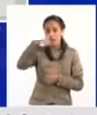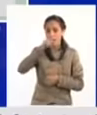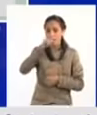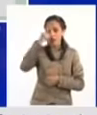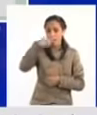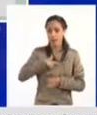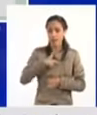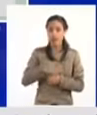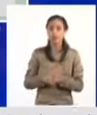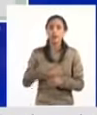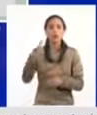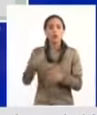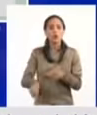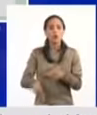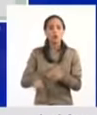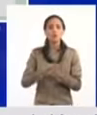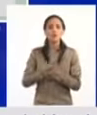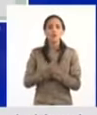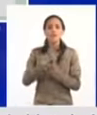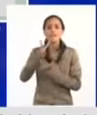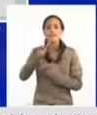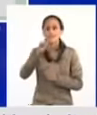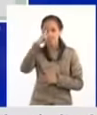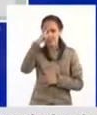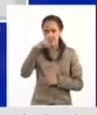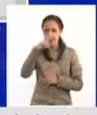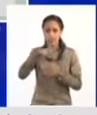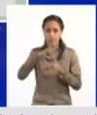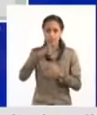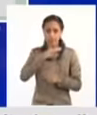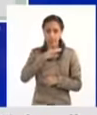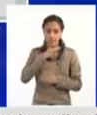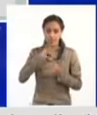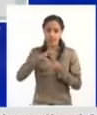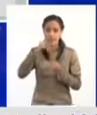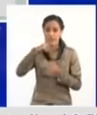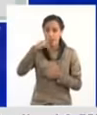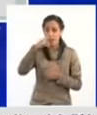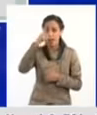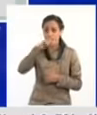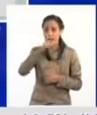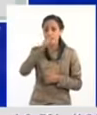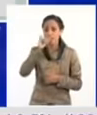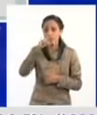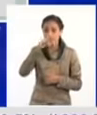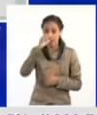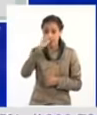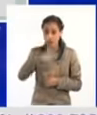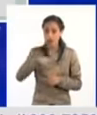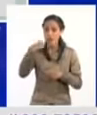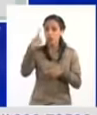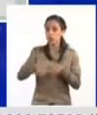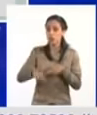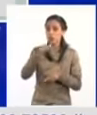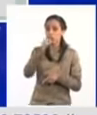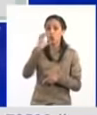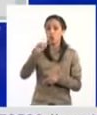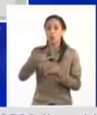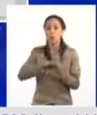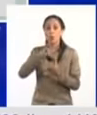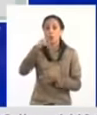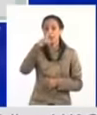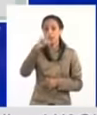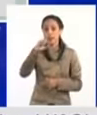Vicente, Islas Granadinas y Dominica. Realmente son los que tienen una letalidad baja por debajo del